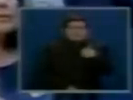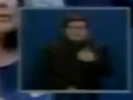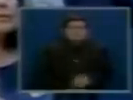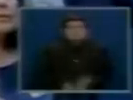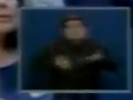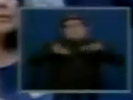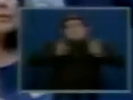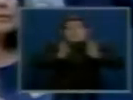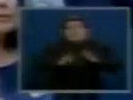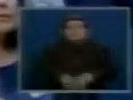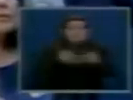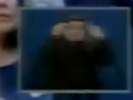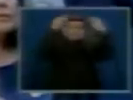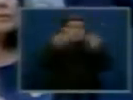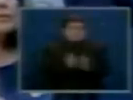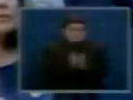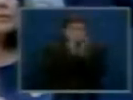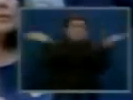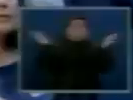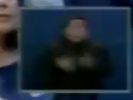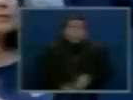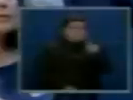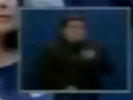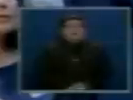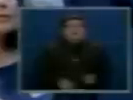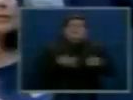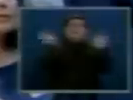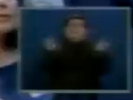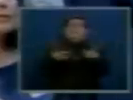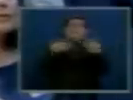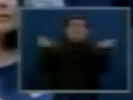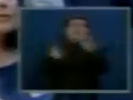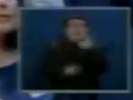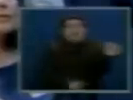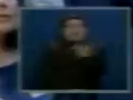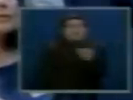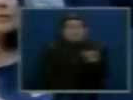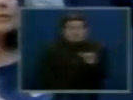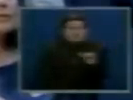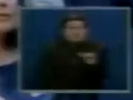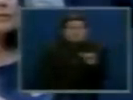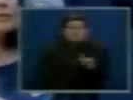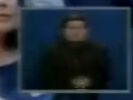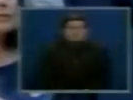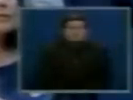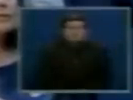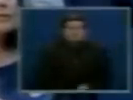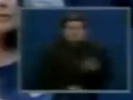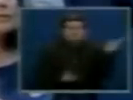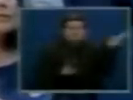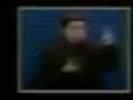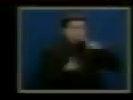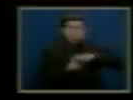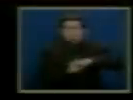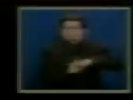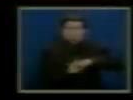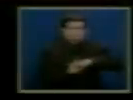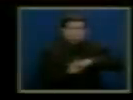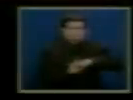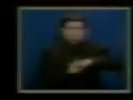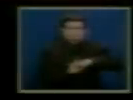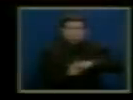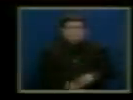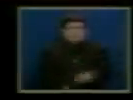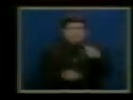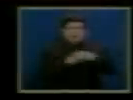mientras los presupuestos públicos se dilapidaban o, lo que da lo mismo, no se ejecutaban. En